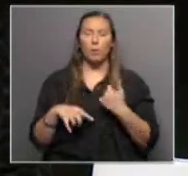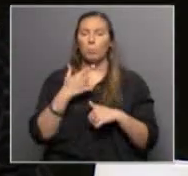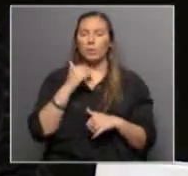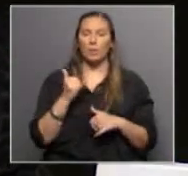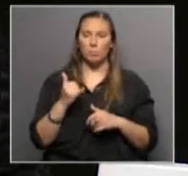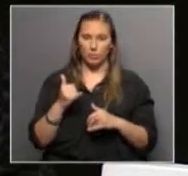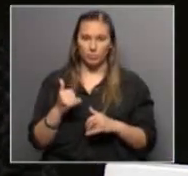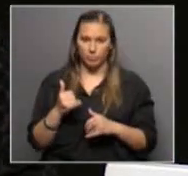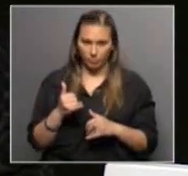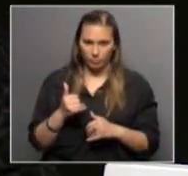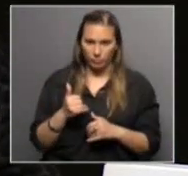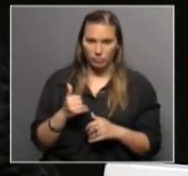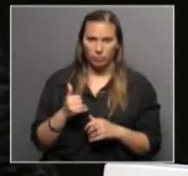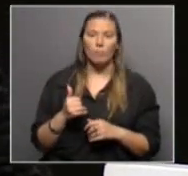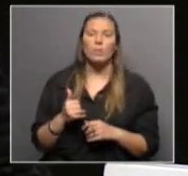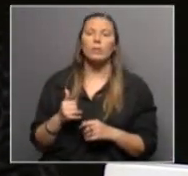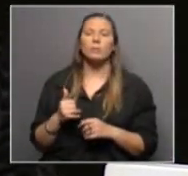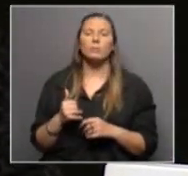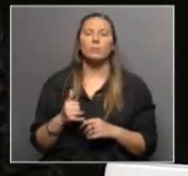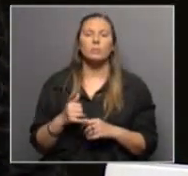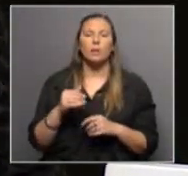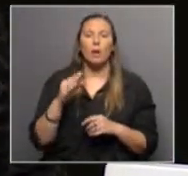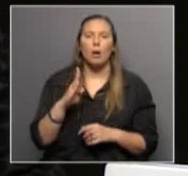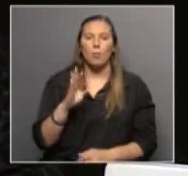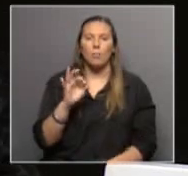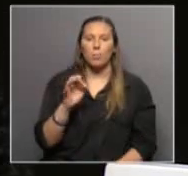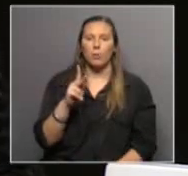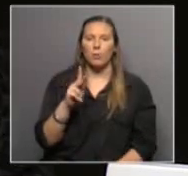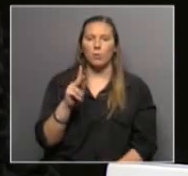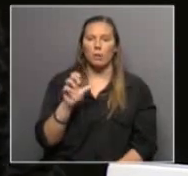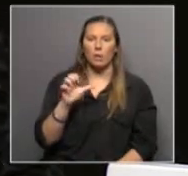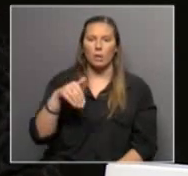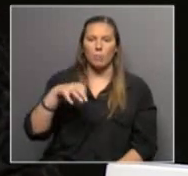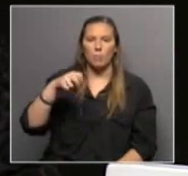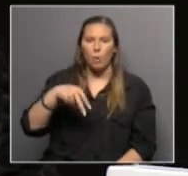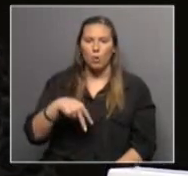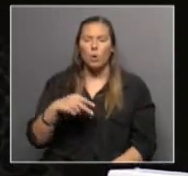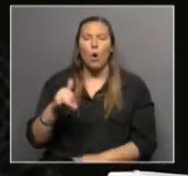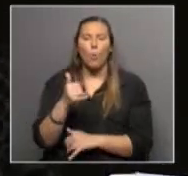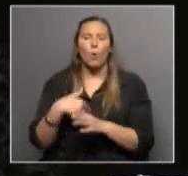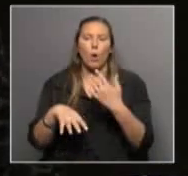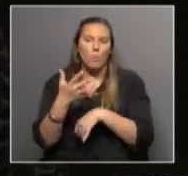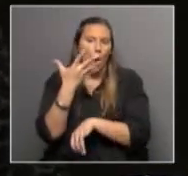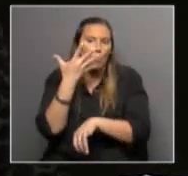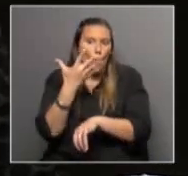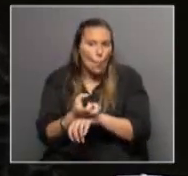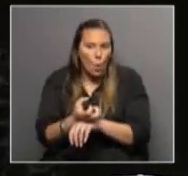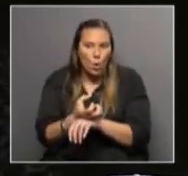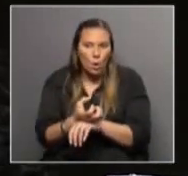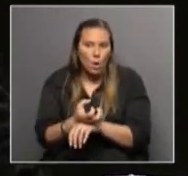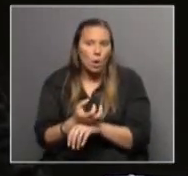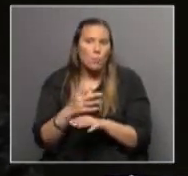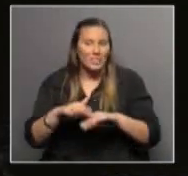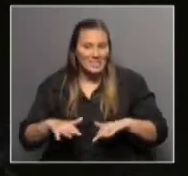ejemplo te pongo un ejemplo como que parece pokemon no el que es uno de los juegos más descargados y más usados de la historia muy